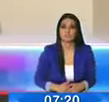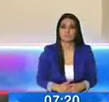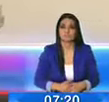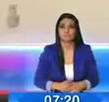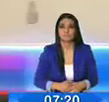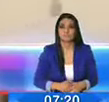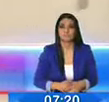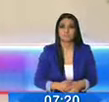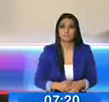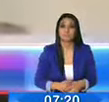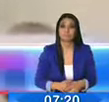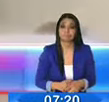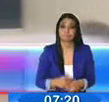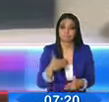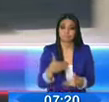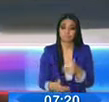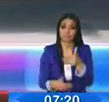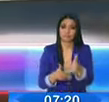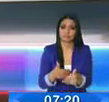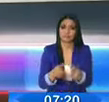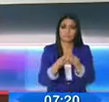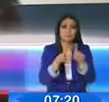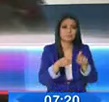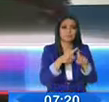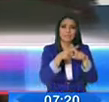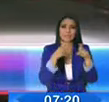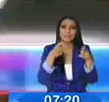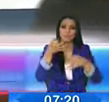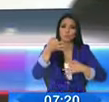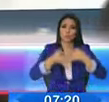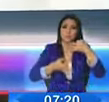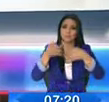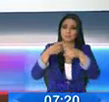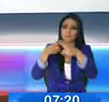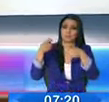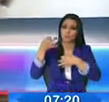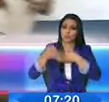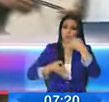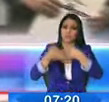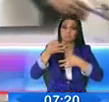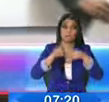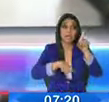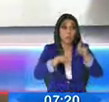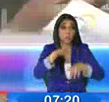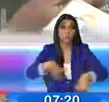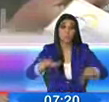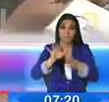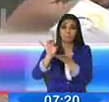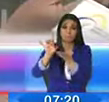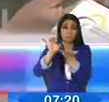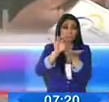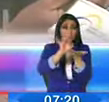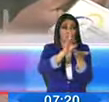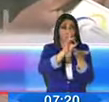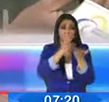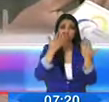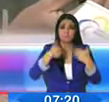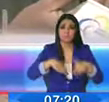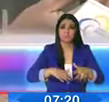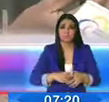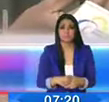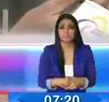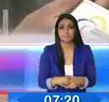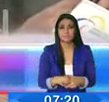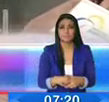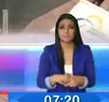procedimiento bajo el cual según varios de ex jueces se ha procedido a la destitución de operadores de justicia con el objetivo de que la